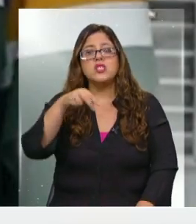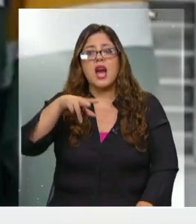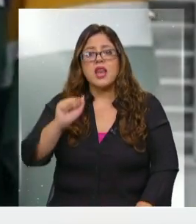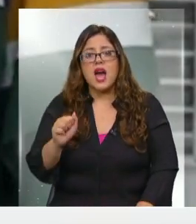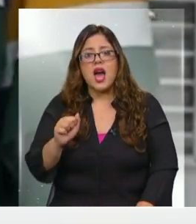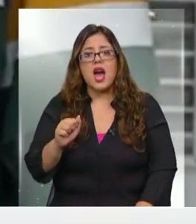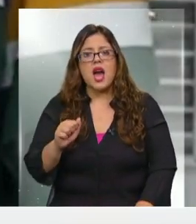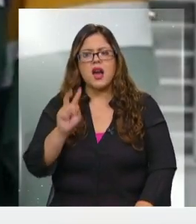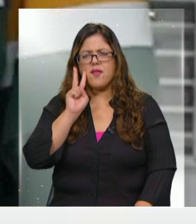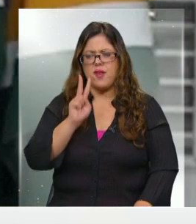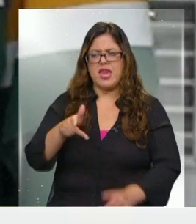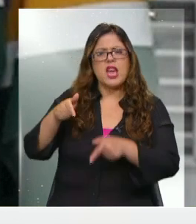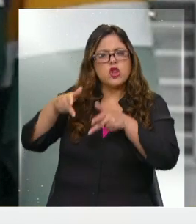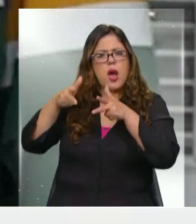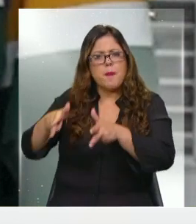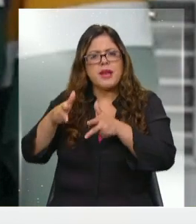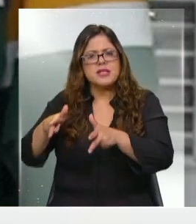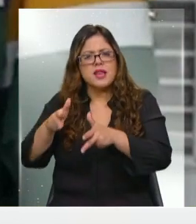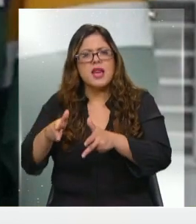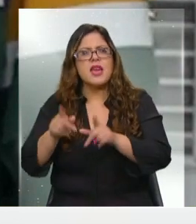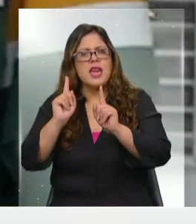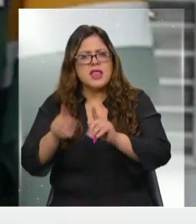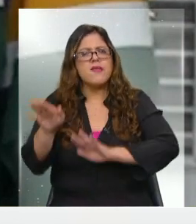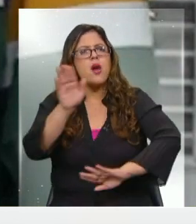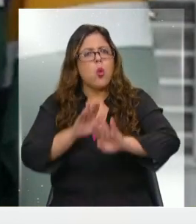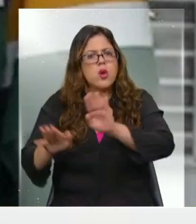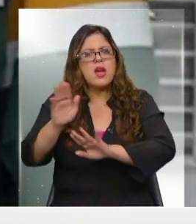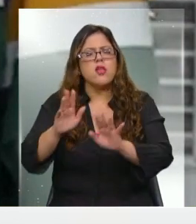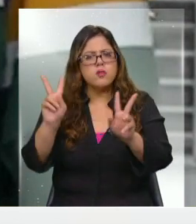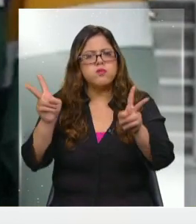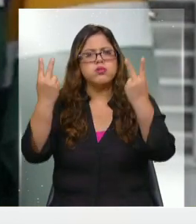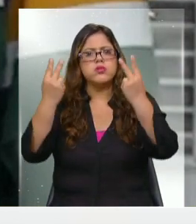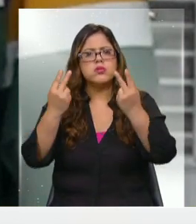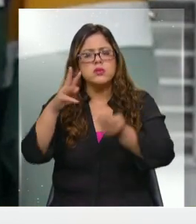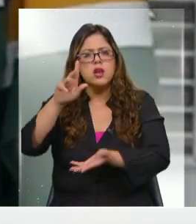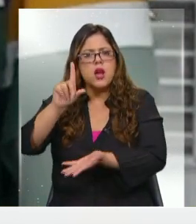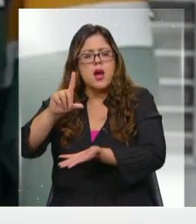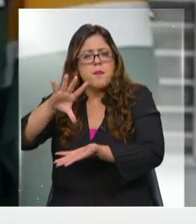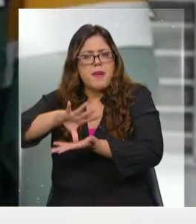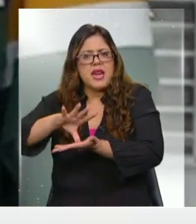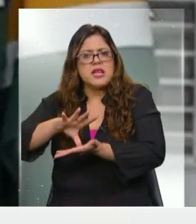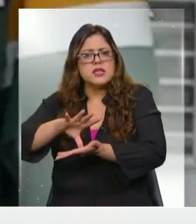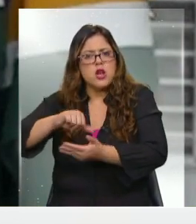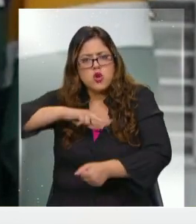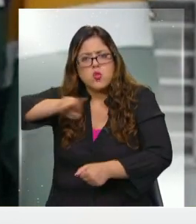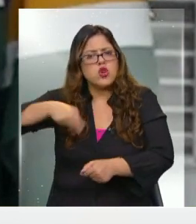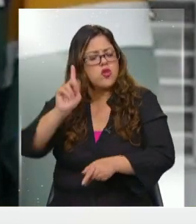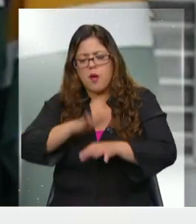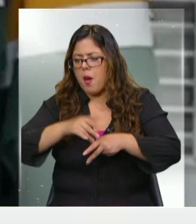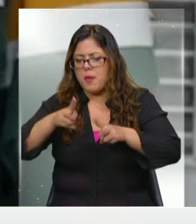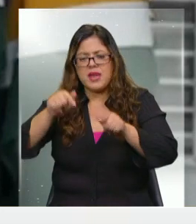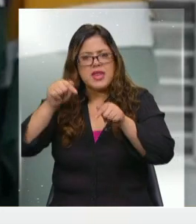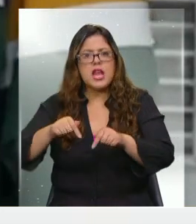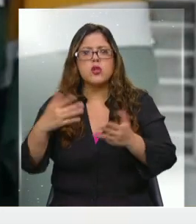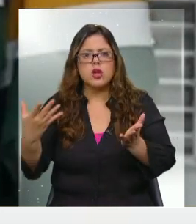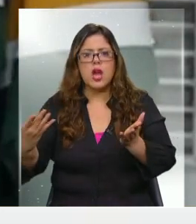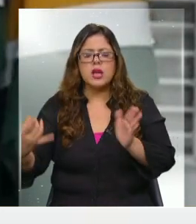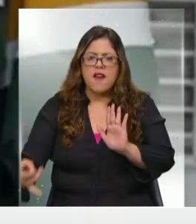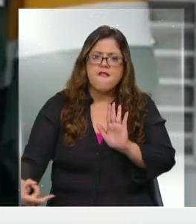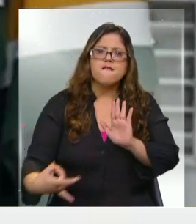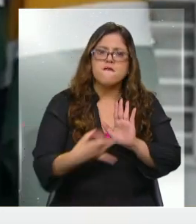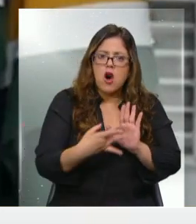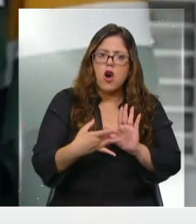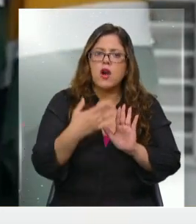su integridad territorial e intensificará las medidas cautelares para salvaguardar su territorio. No permitiremos que nuestro territorio sea violado ni